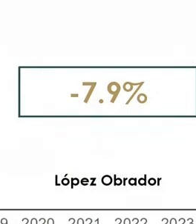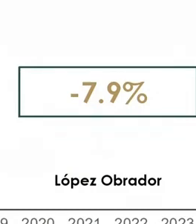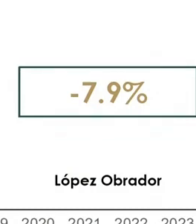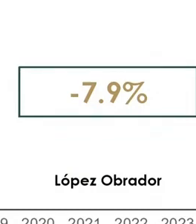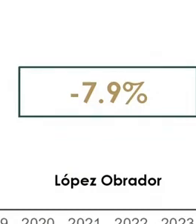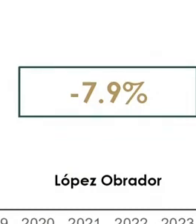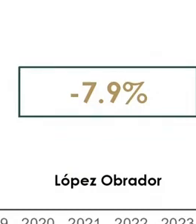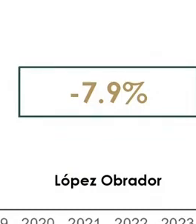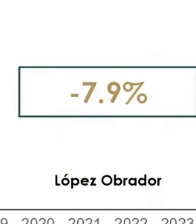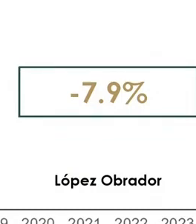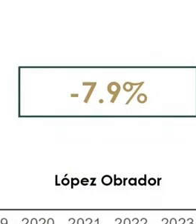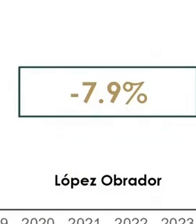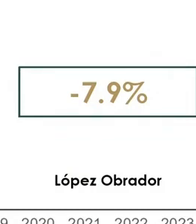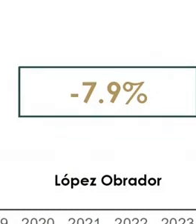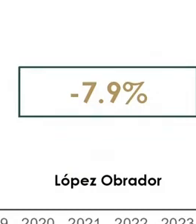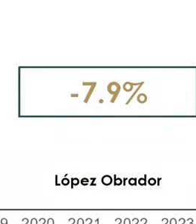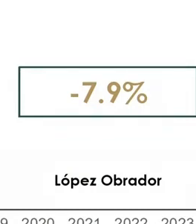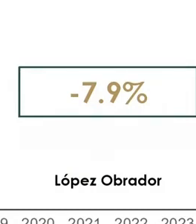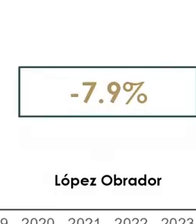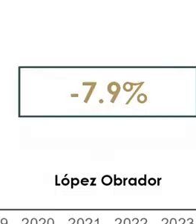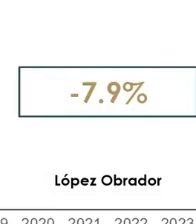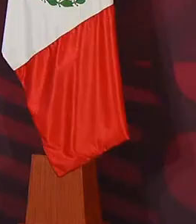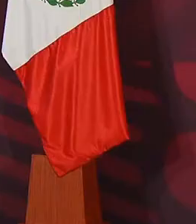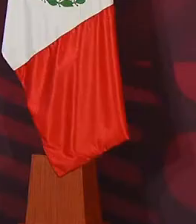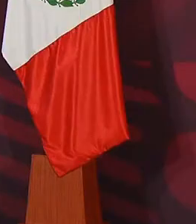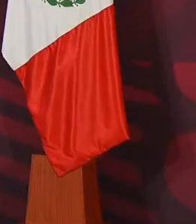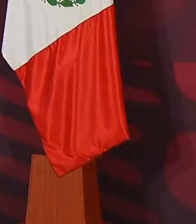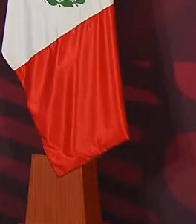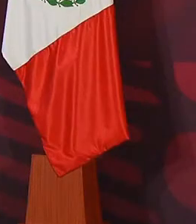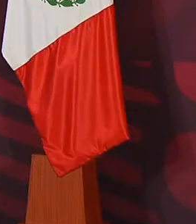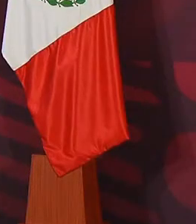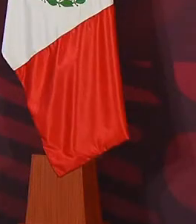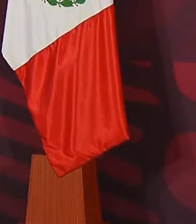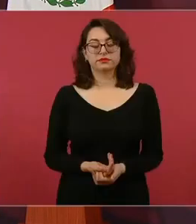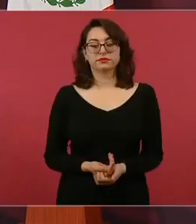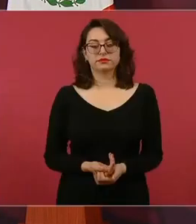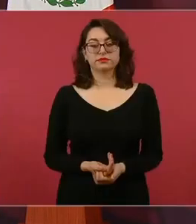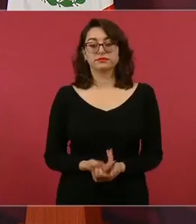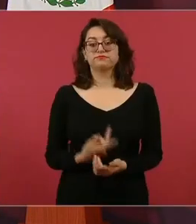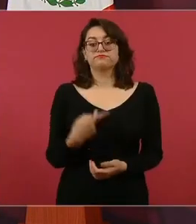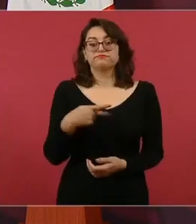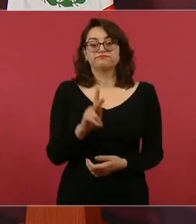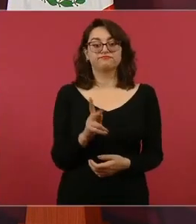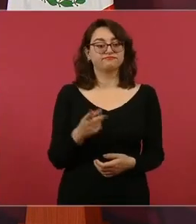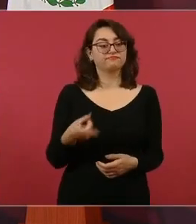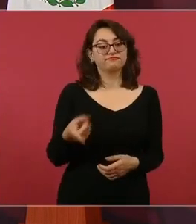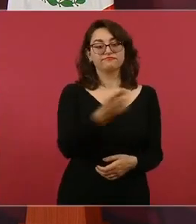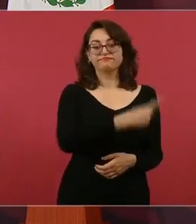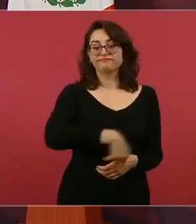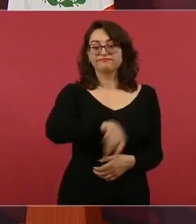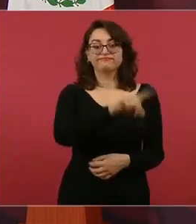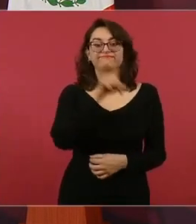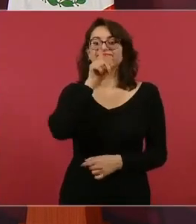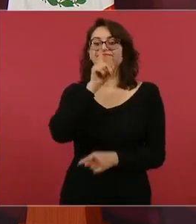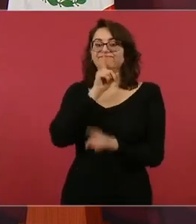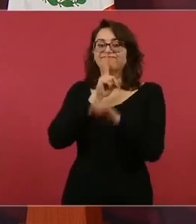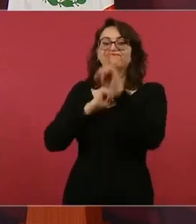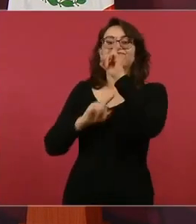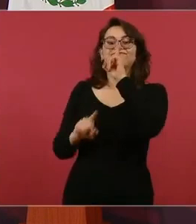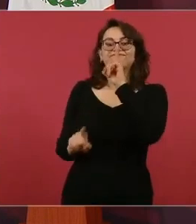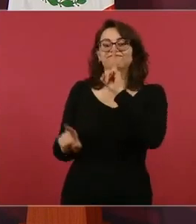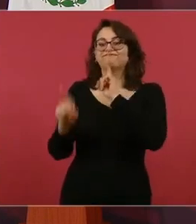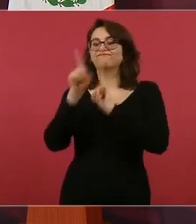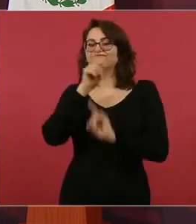Pero también aquí, imagínense cuántas mentiras, ¿no? Una vez el secretario de Hacienda, lo voy a